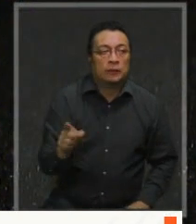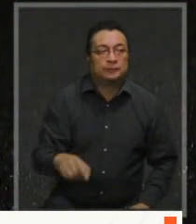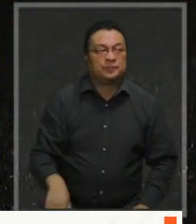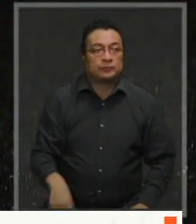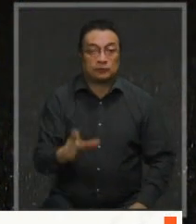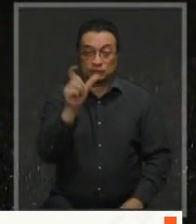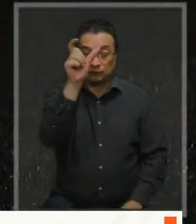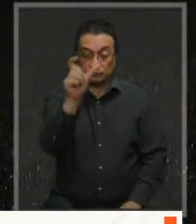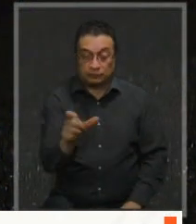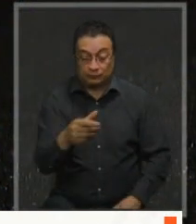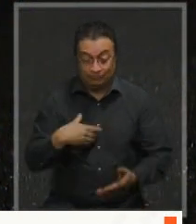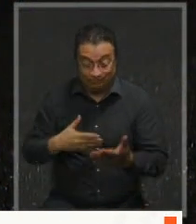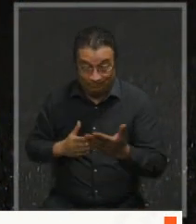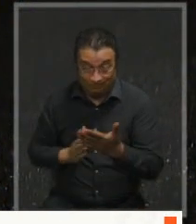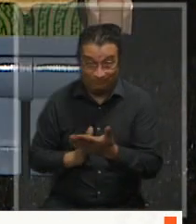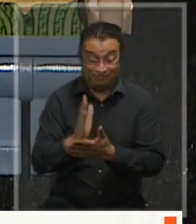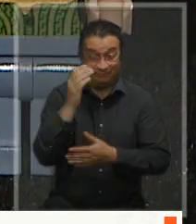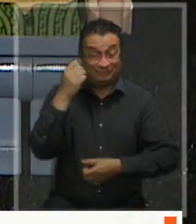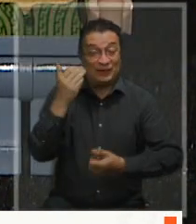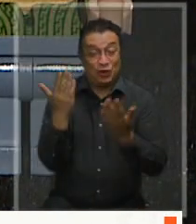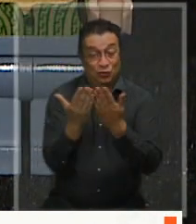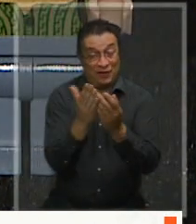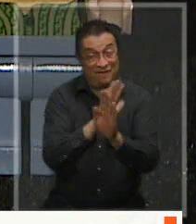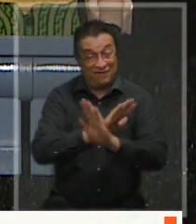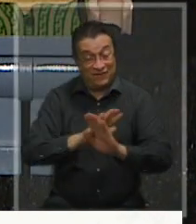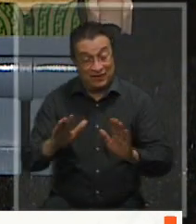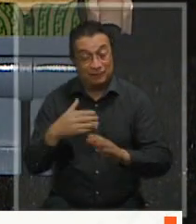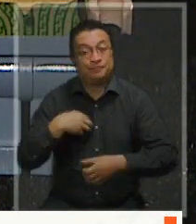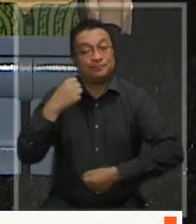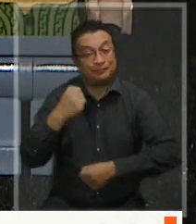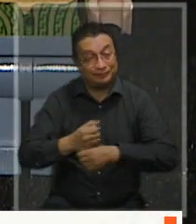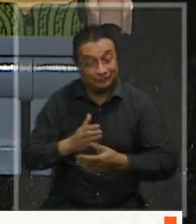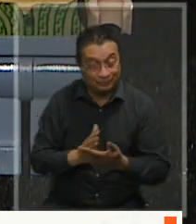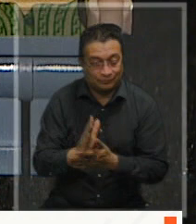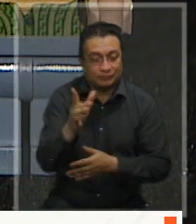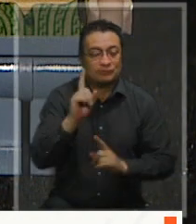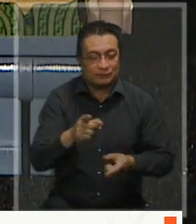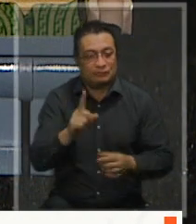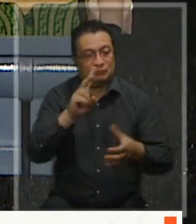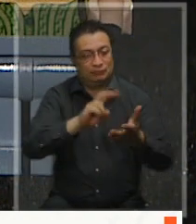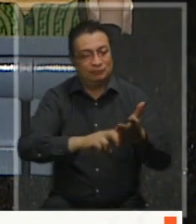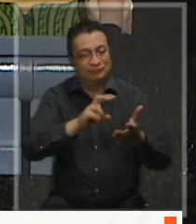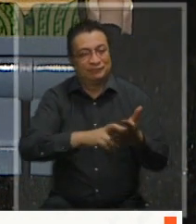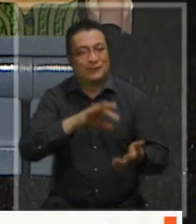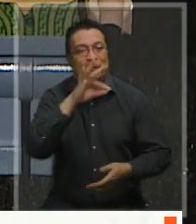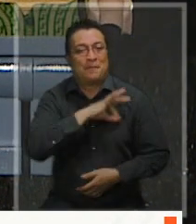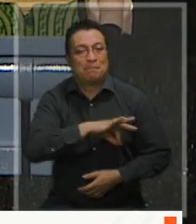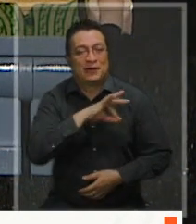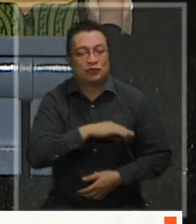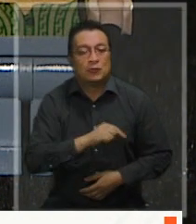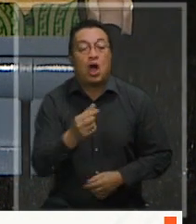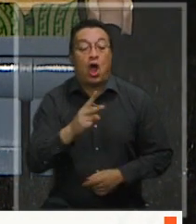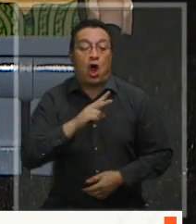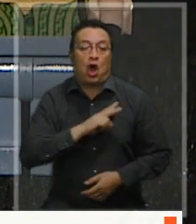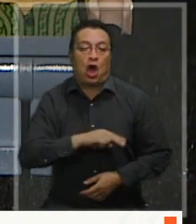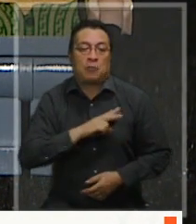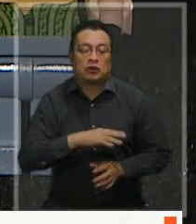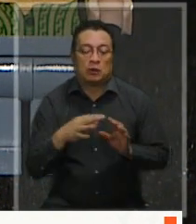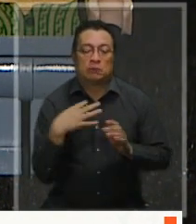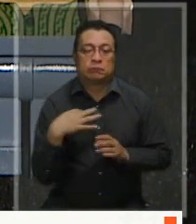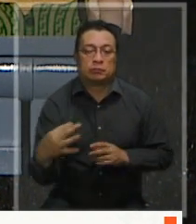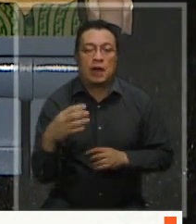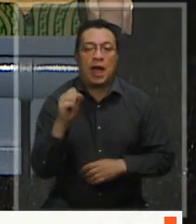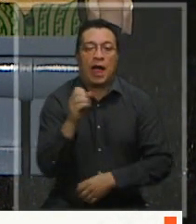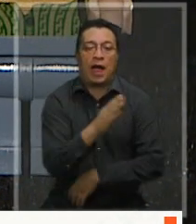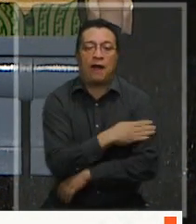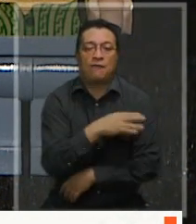Cuando una persona entra al mundo del trabajo, tiene que cotizar para su pensión y, como consecuencia, también pagar una comisión a la AFP que le gestionará